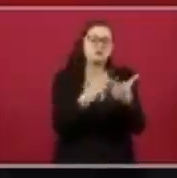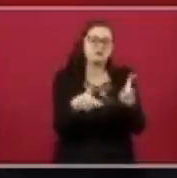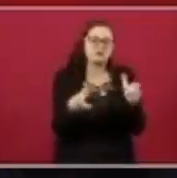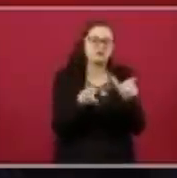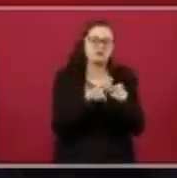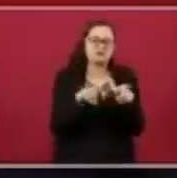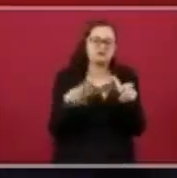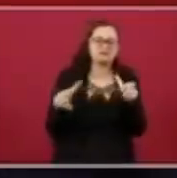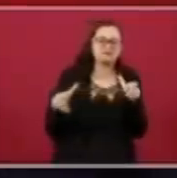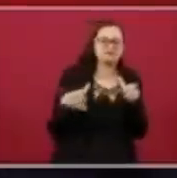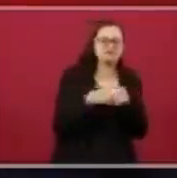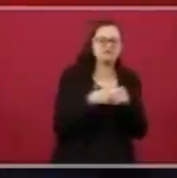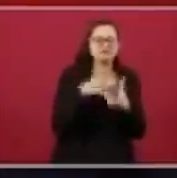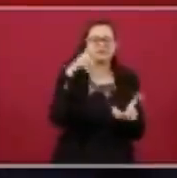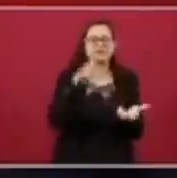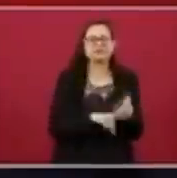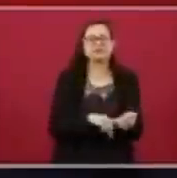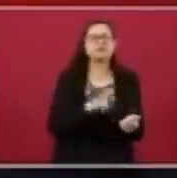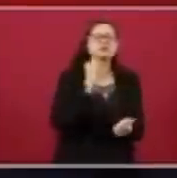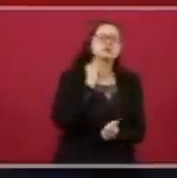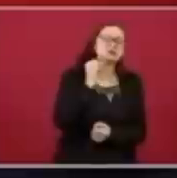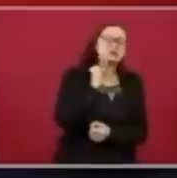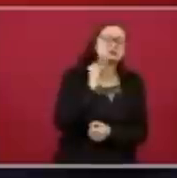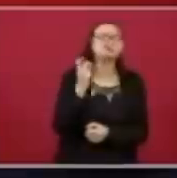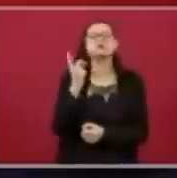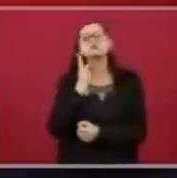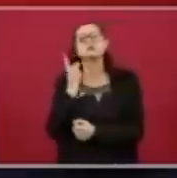en el Senado, en la Cámara de Diputados,